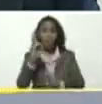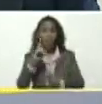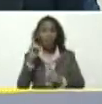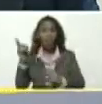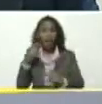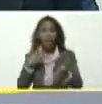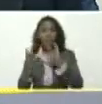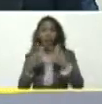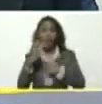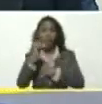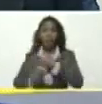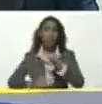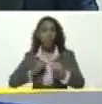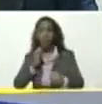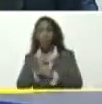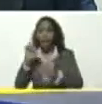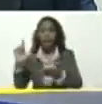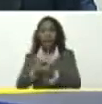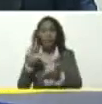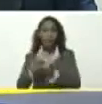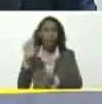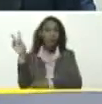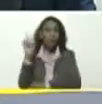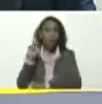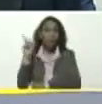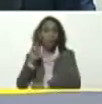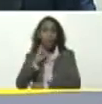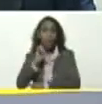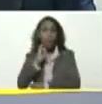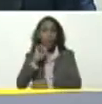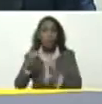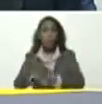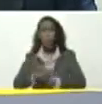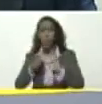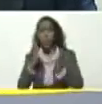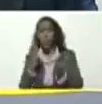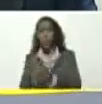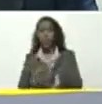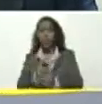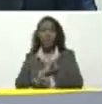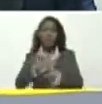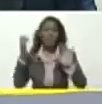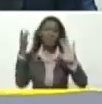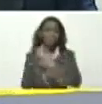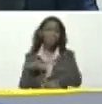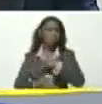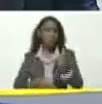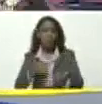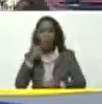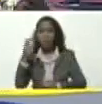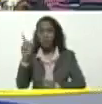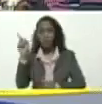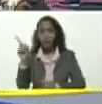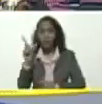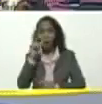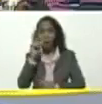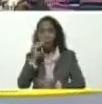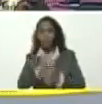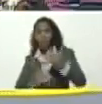Feria Internacional del Libro de Venezuela, que fue noticia mundial y que termina, como dice Ernesto, en